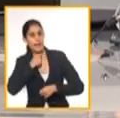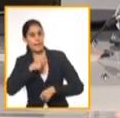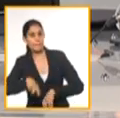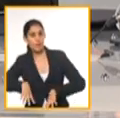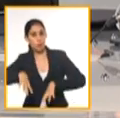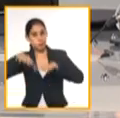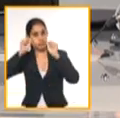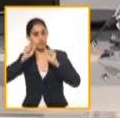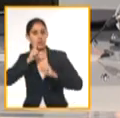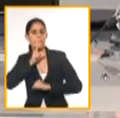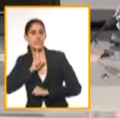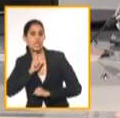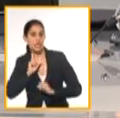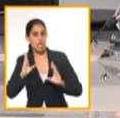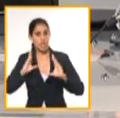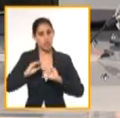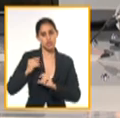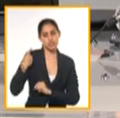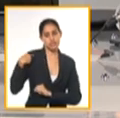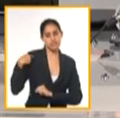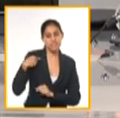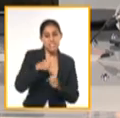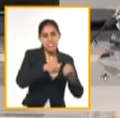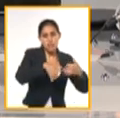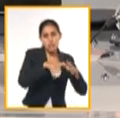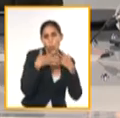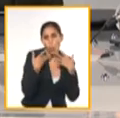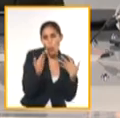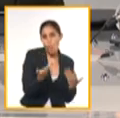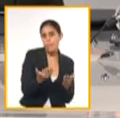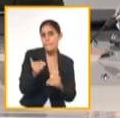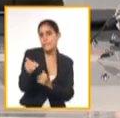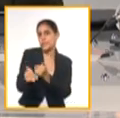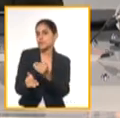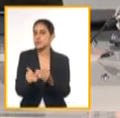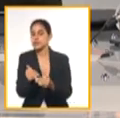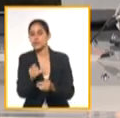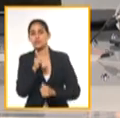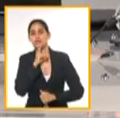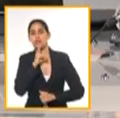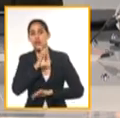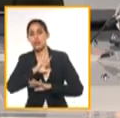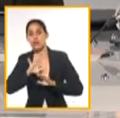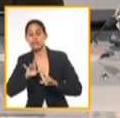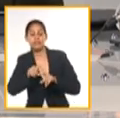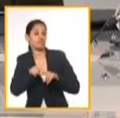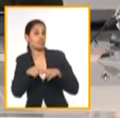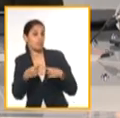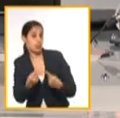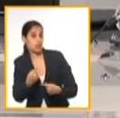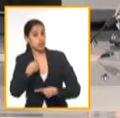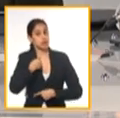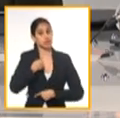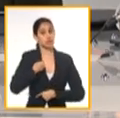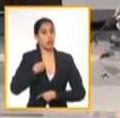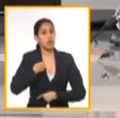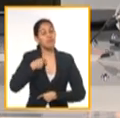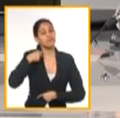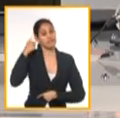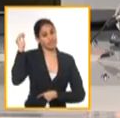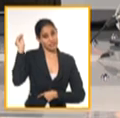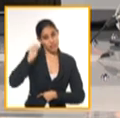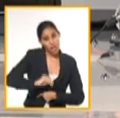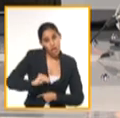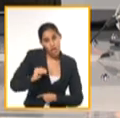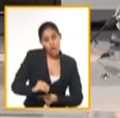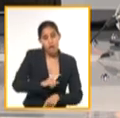noche, ¿en qué situación estaba el servicio de agua en el país? Porque ya había habido pues largas horas de apagones en diversas